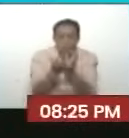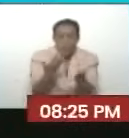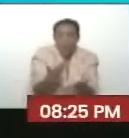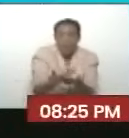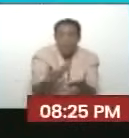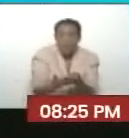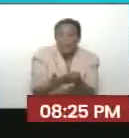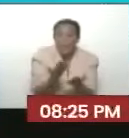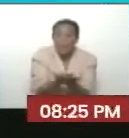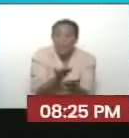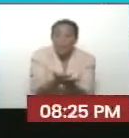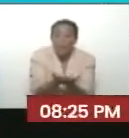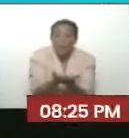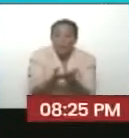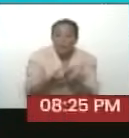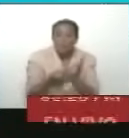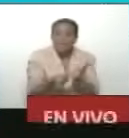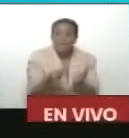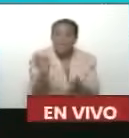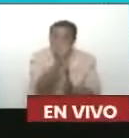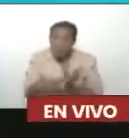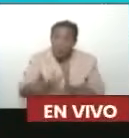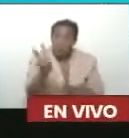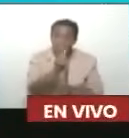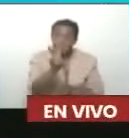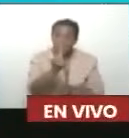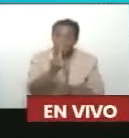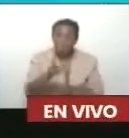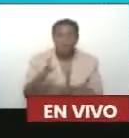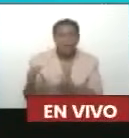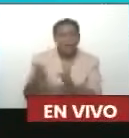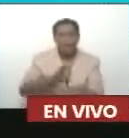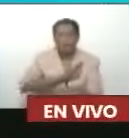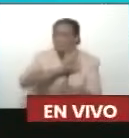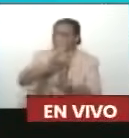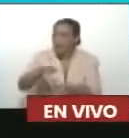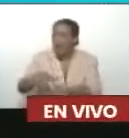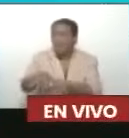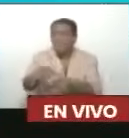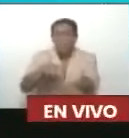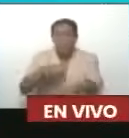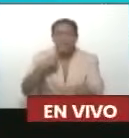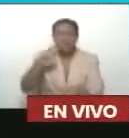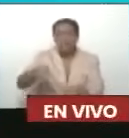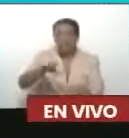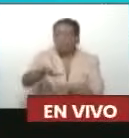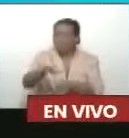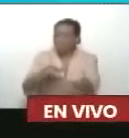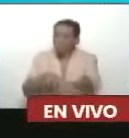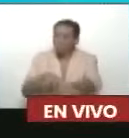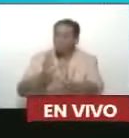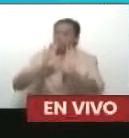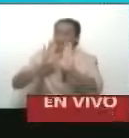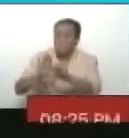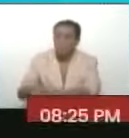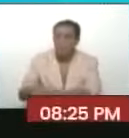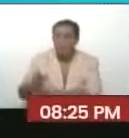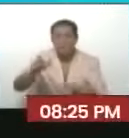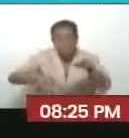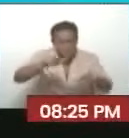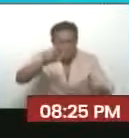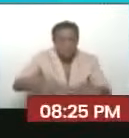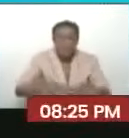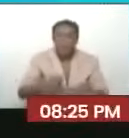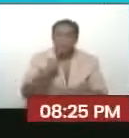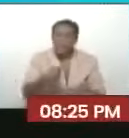propuesta que le he hecho a Venezuela y que apoya la inmensa mayoría amplia y contundente de venezolanos